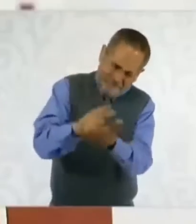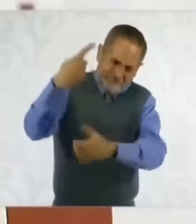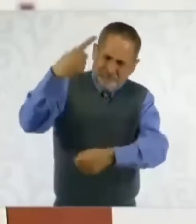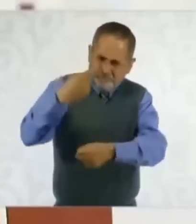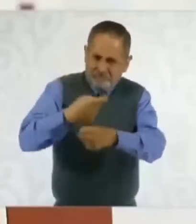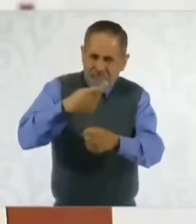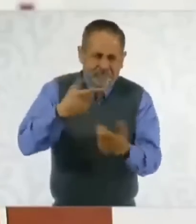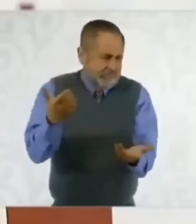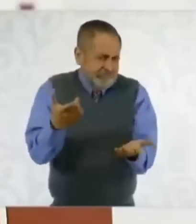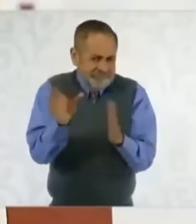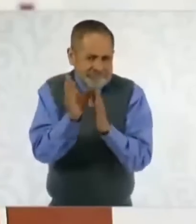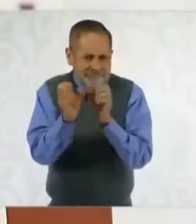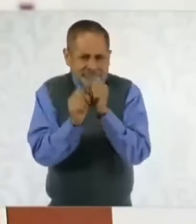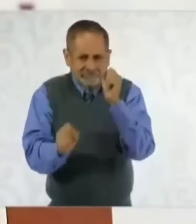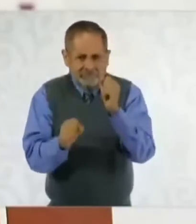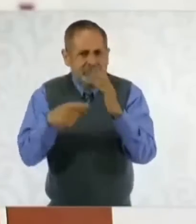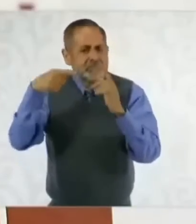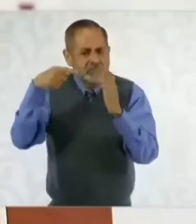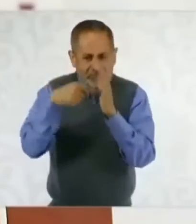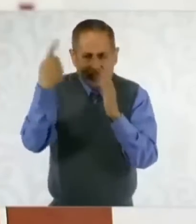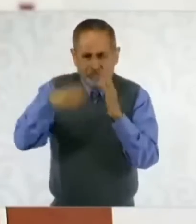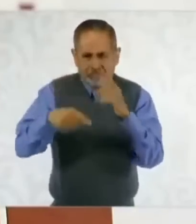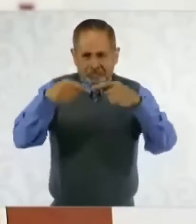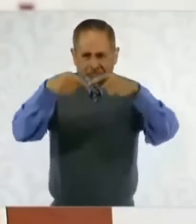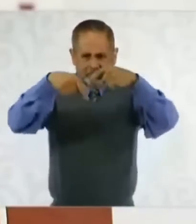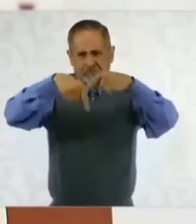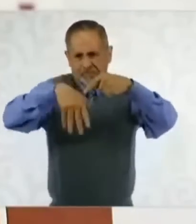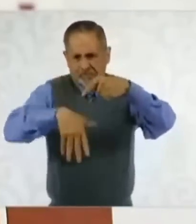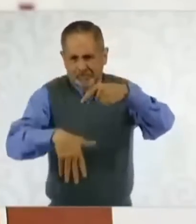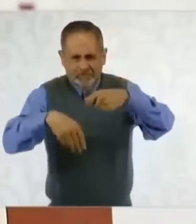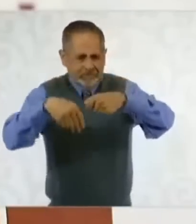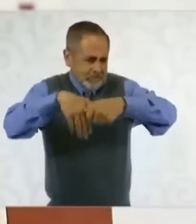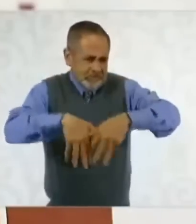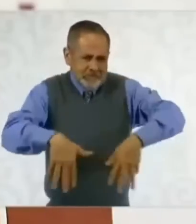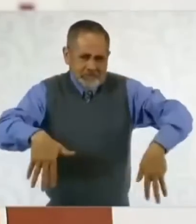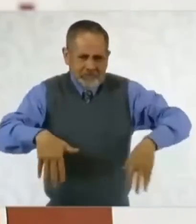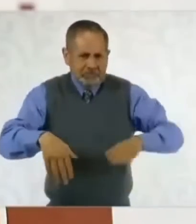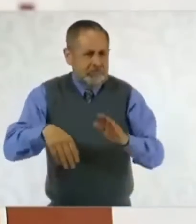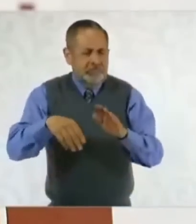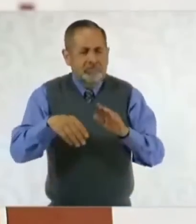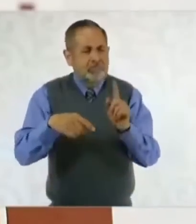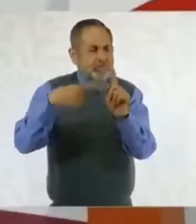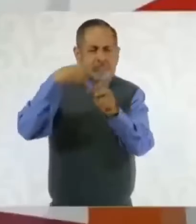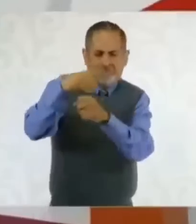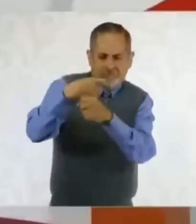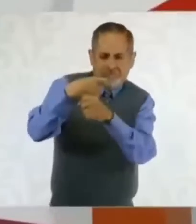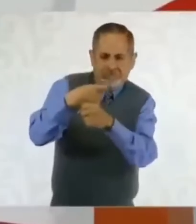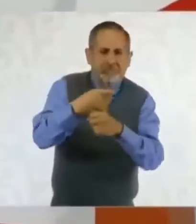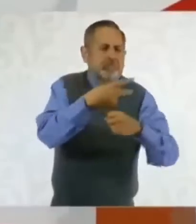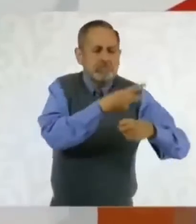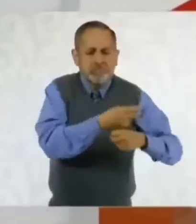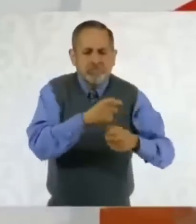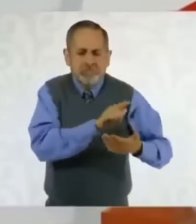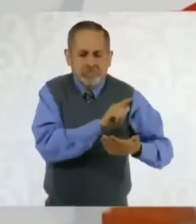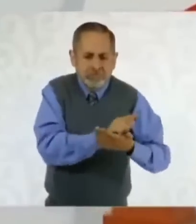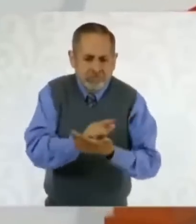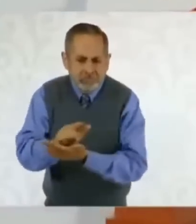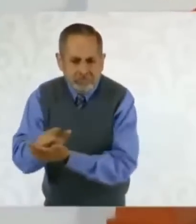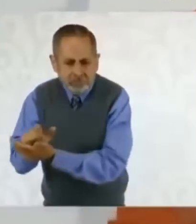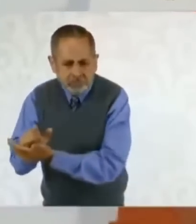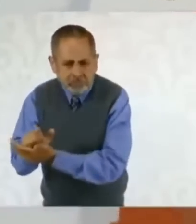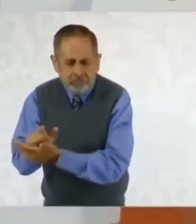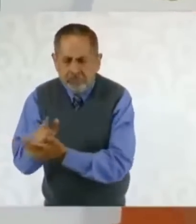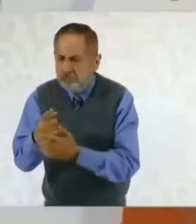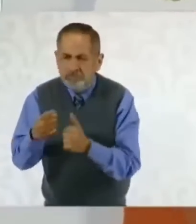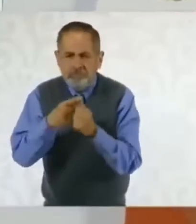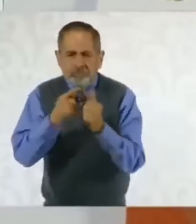la que establece a partir de ahí todas las normas secundarias.